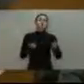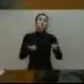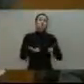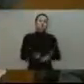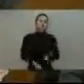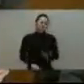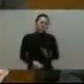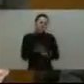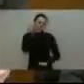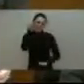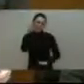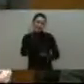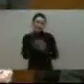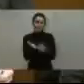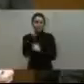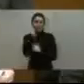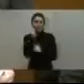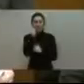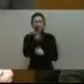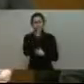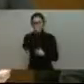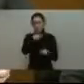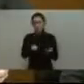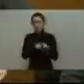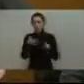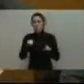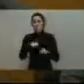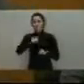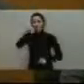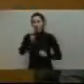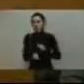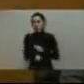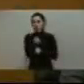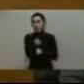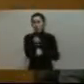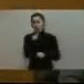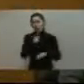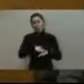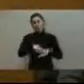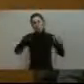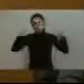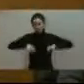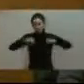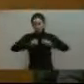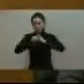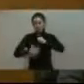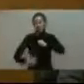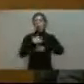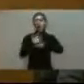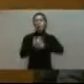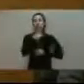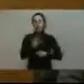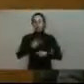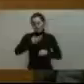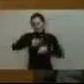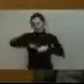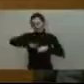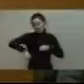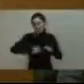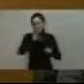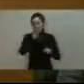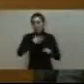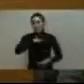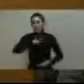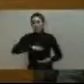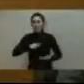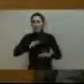sobrecostes, algo muy de su estilo, como el Musel, echar la culpa a los temporales y a los demás, y todo por no ser capaz de traer un proyecto